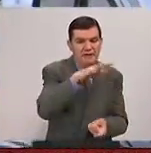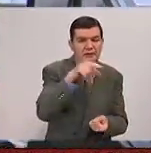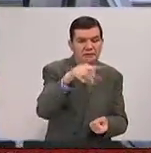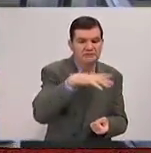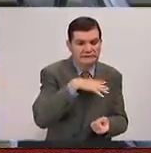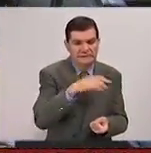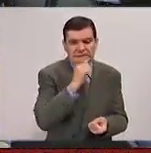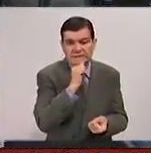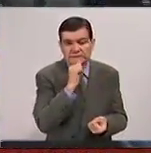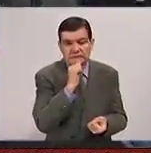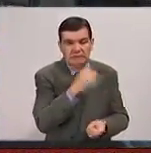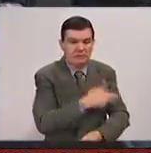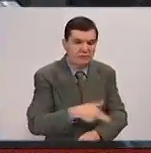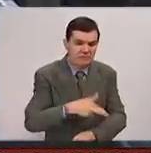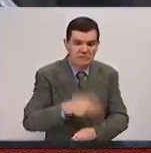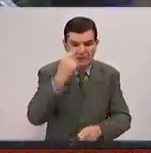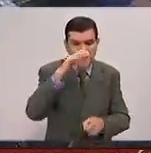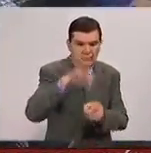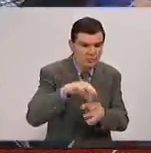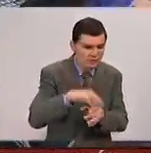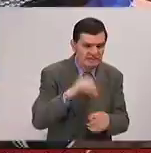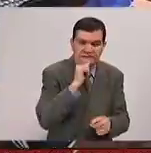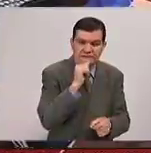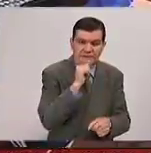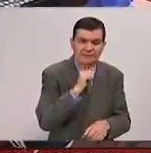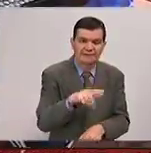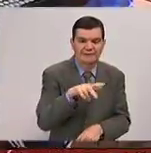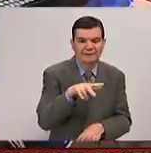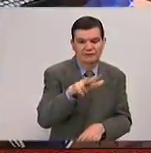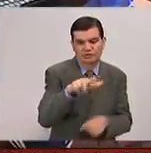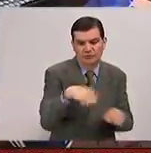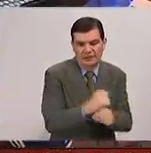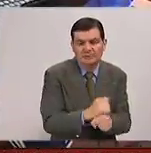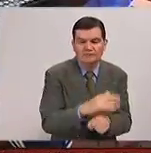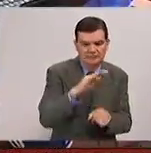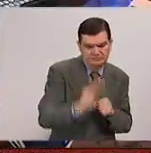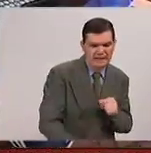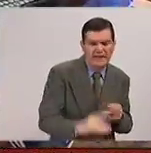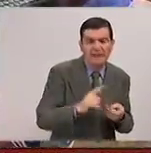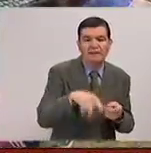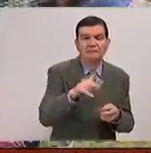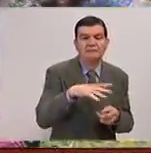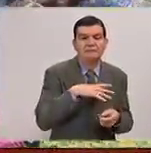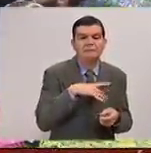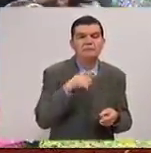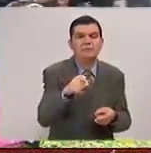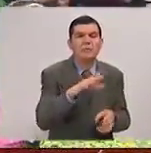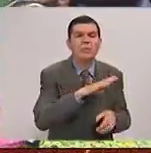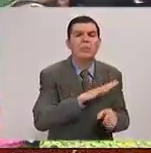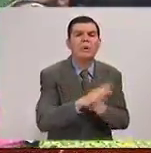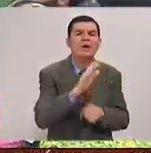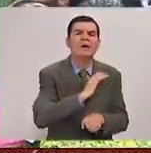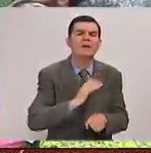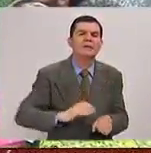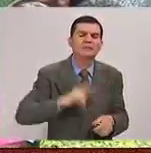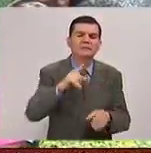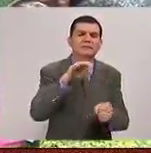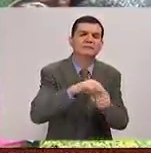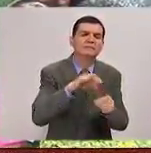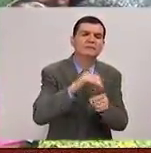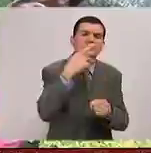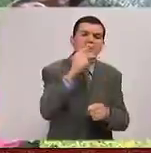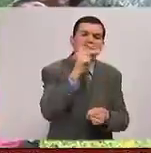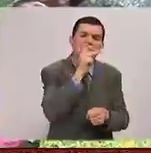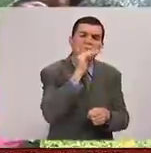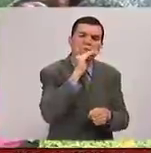todavía no están en posibilidades de votar, ¿no? Claro. Porque todavía no tienen la mayoría de edad, pero les preguntamos que por qué candidato creen que votarían sus